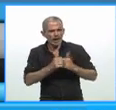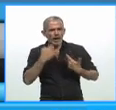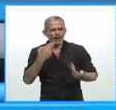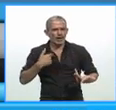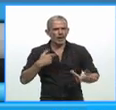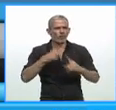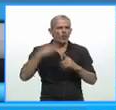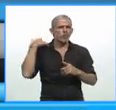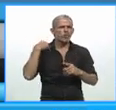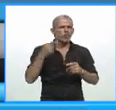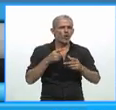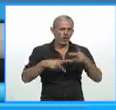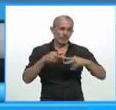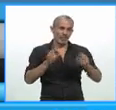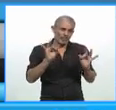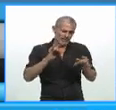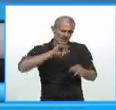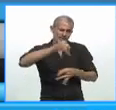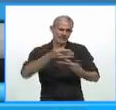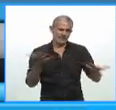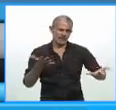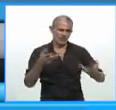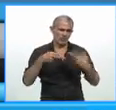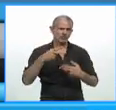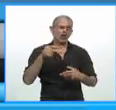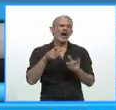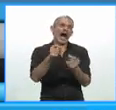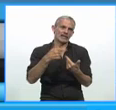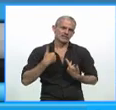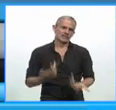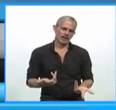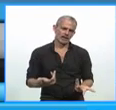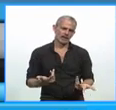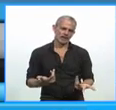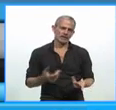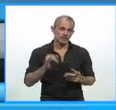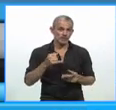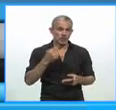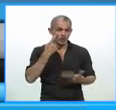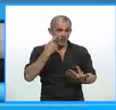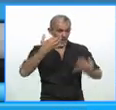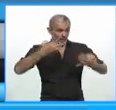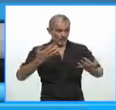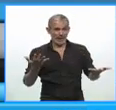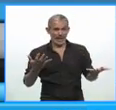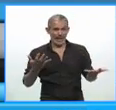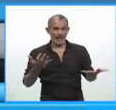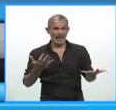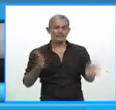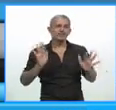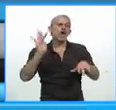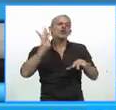Nada, fue, obviamente que fue un momento duro, pero la verdad que lo viví bien. Es lo que te toca